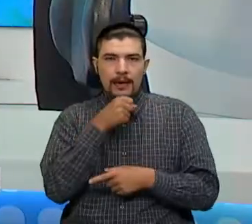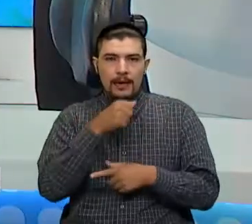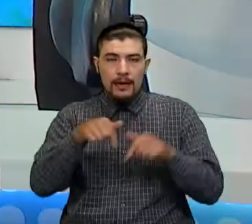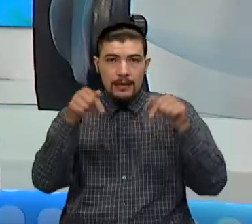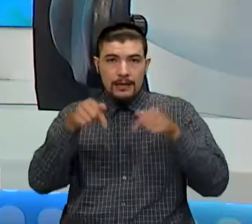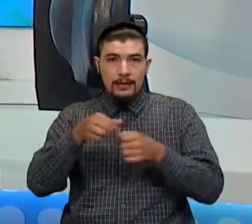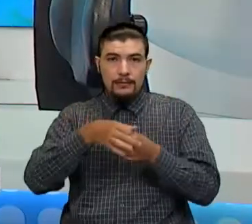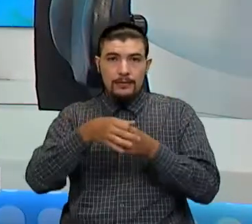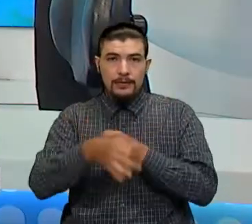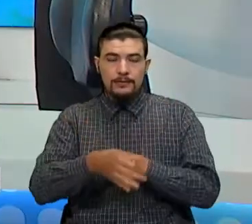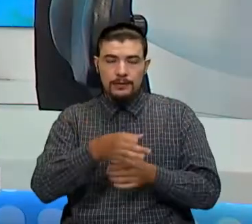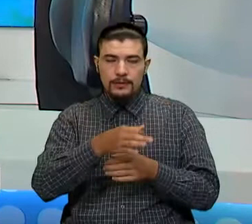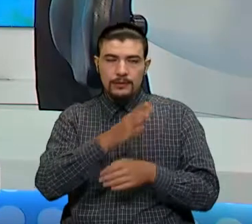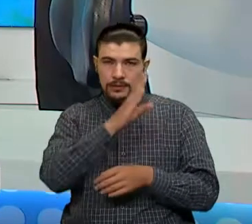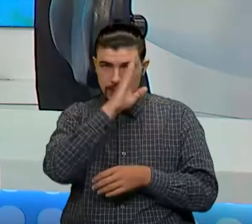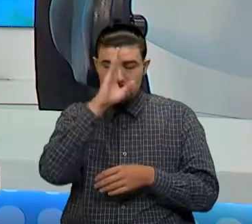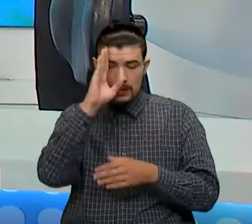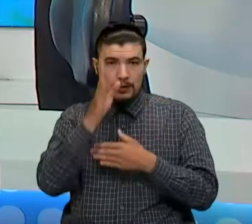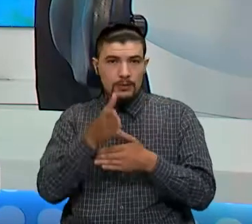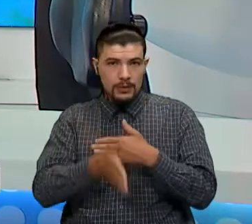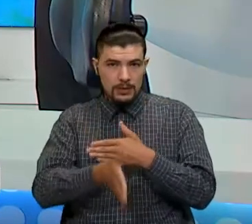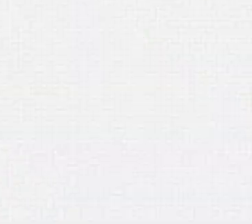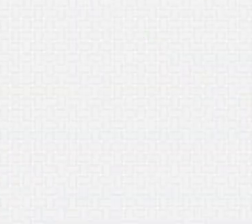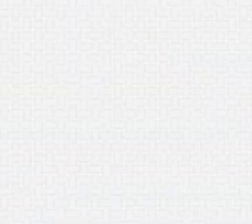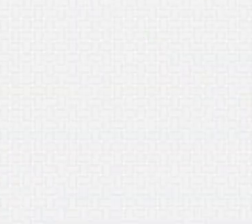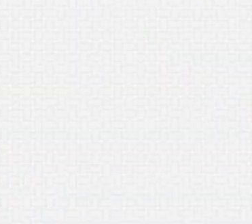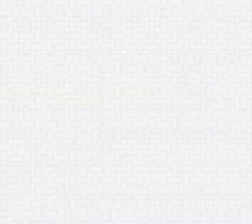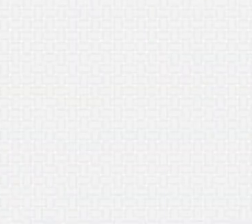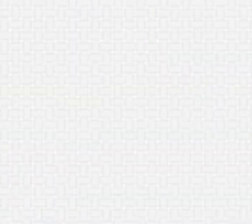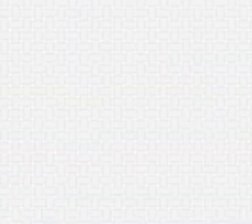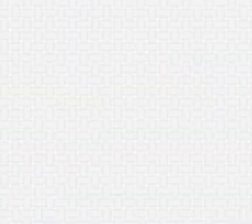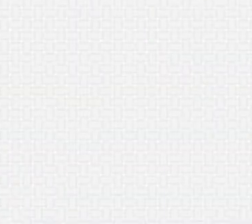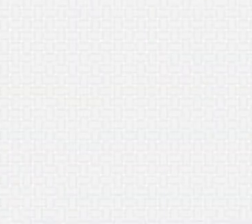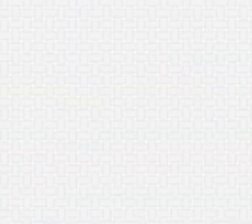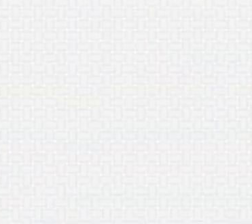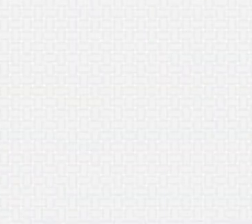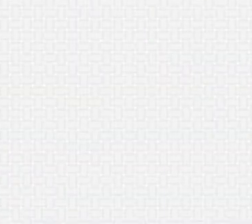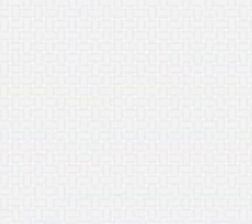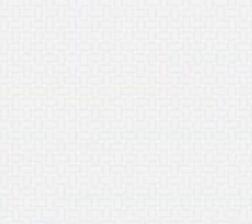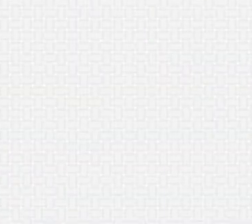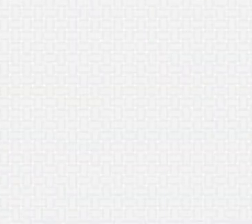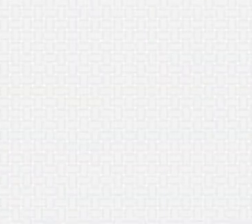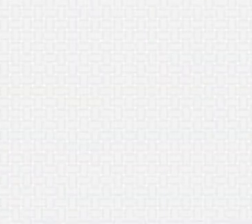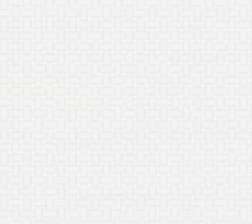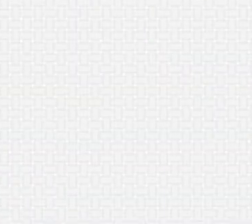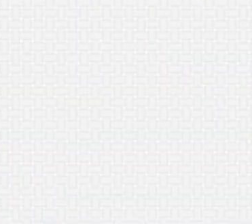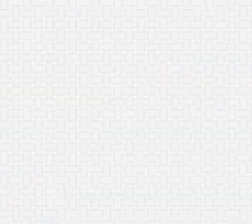Gil, continúen compañeros con más noticias desde estudios. Canaltro.com